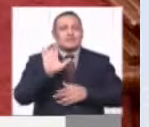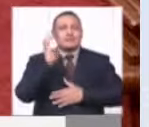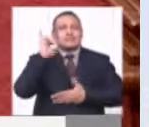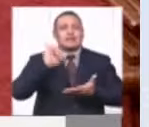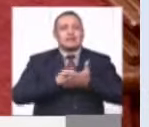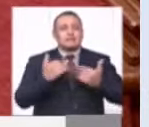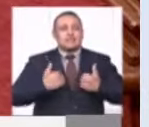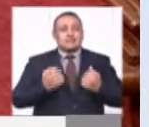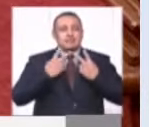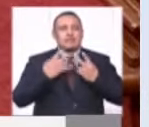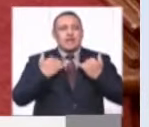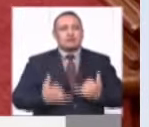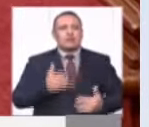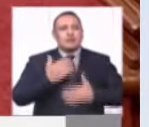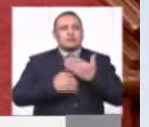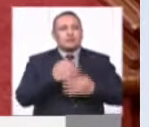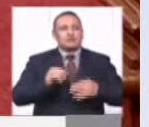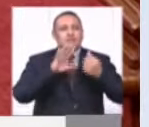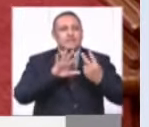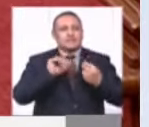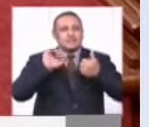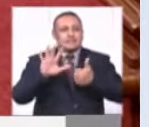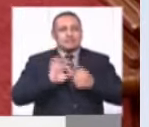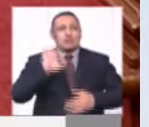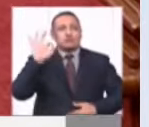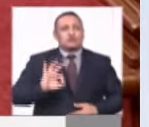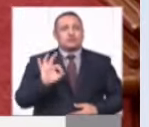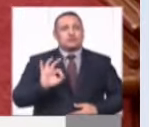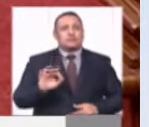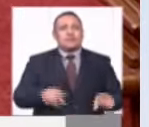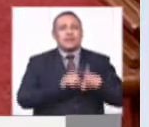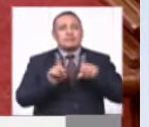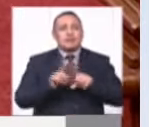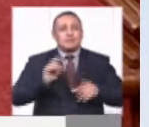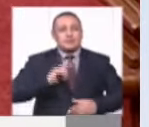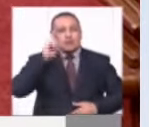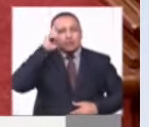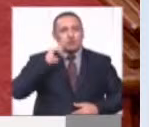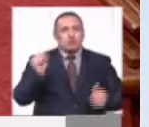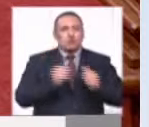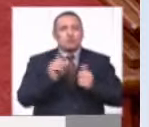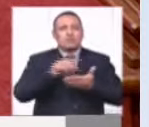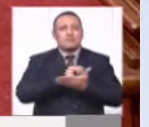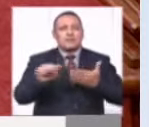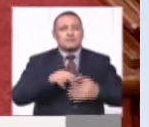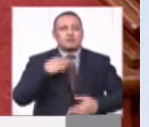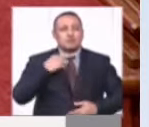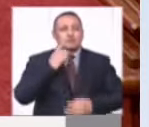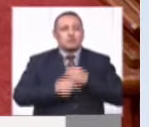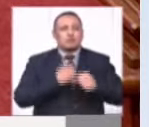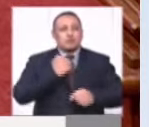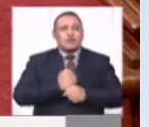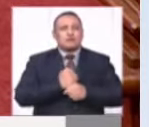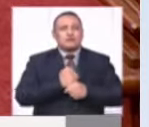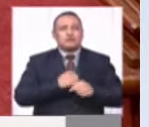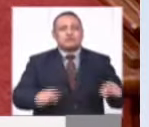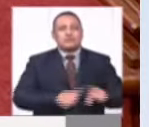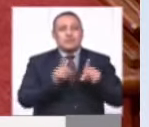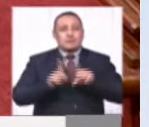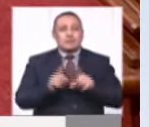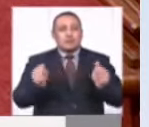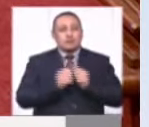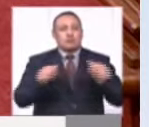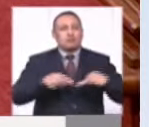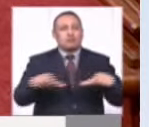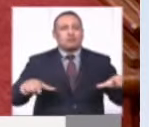tiene actualmente un avance del 76%, va a ser inaugurado en el mes de noviembre de este año. Este es un puerto